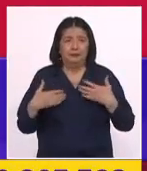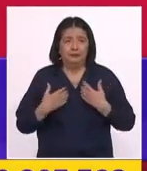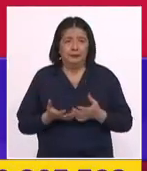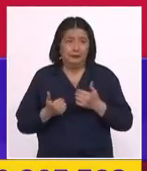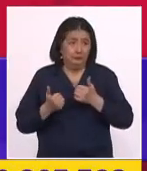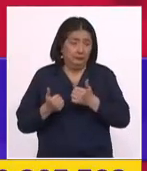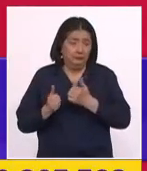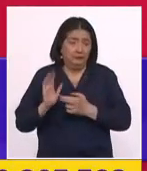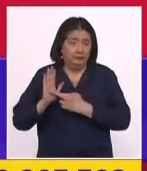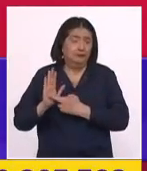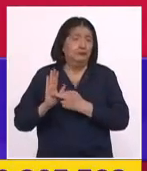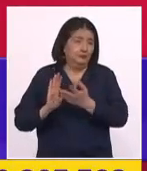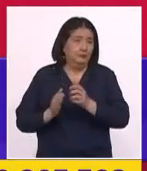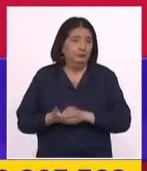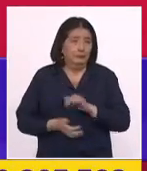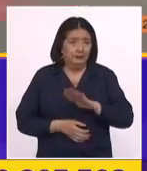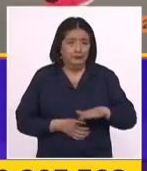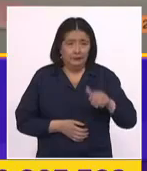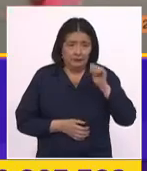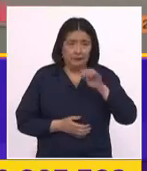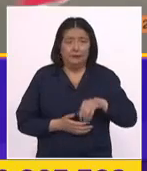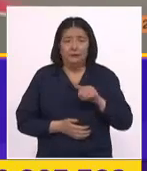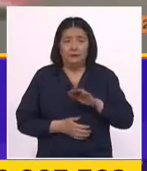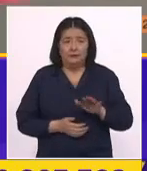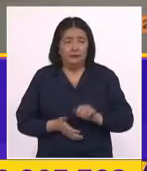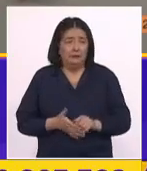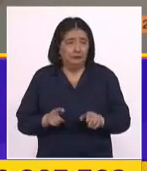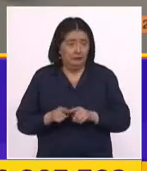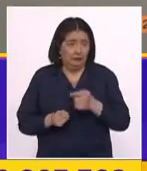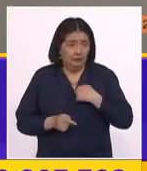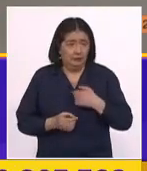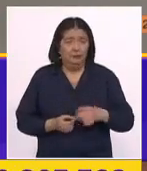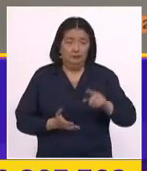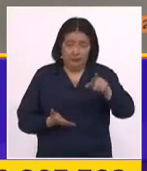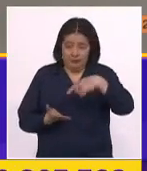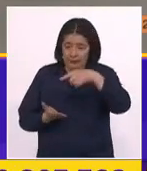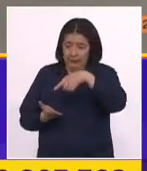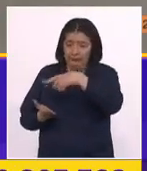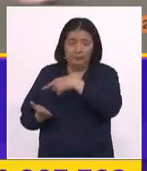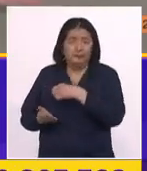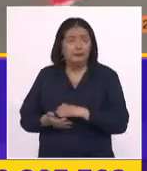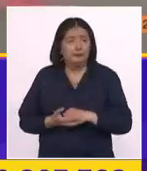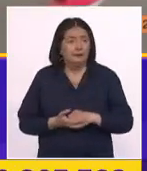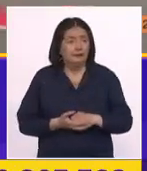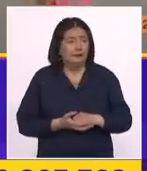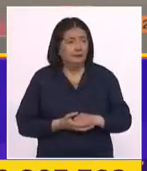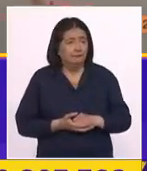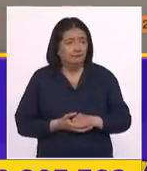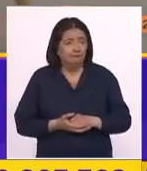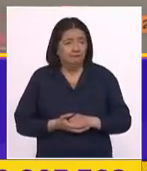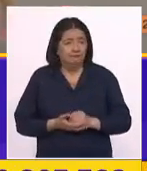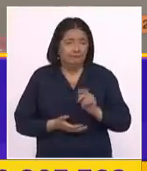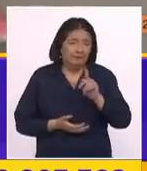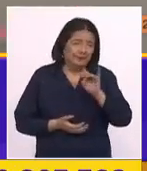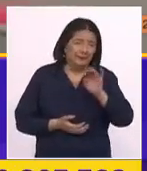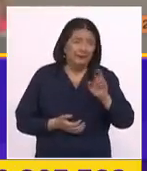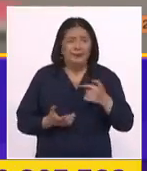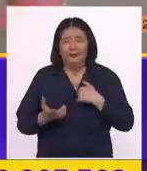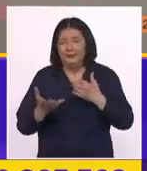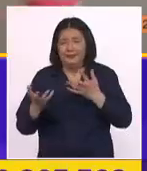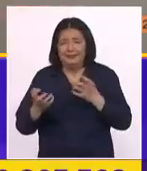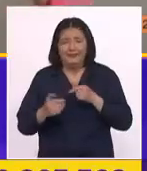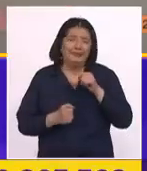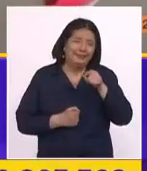un buen referente para esas niñas, ¿no? Niños. Incluso yo he recibido mensajes de oye, Kimberly, quiero ser como tú,